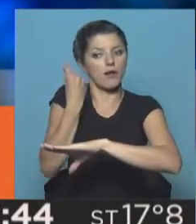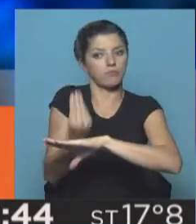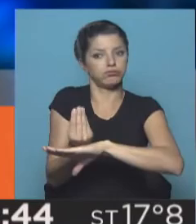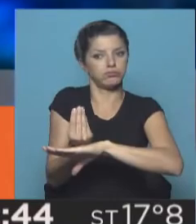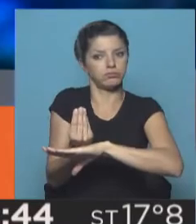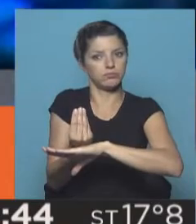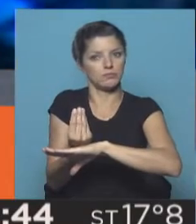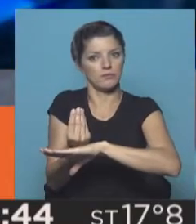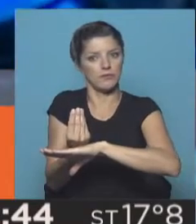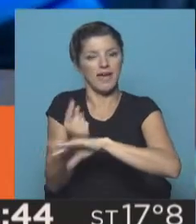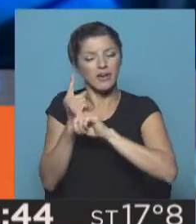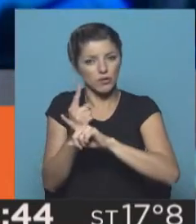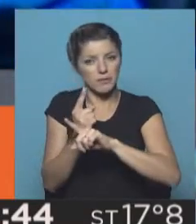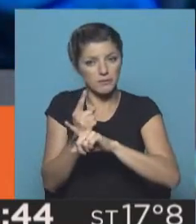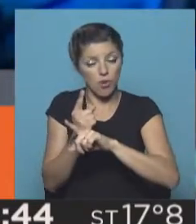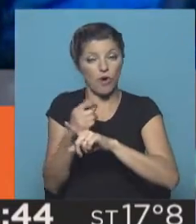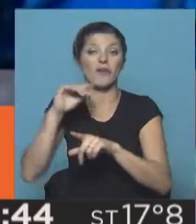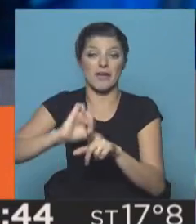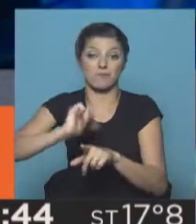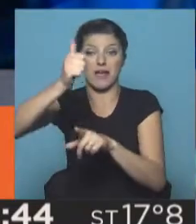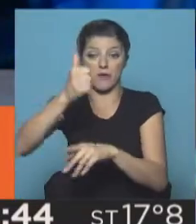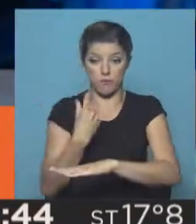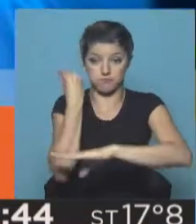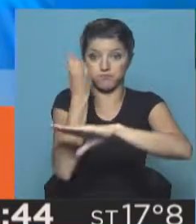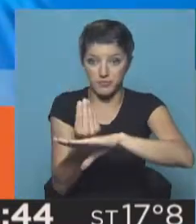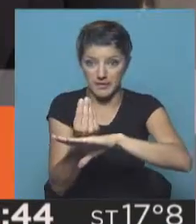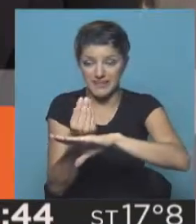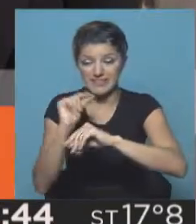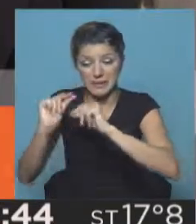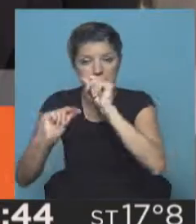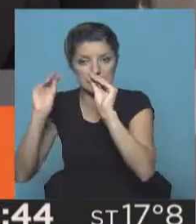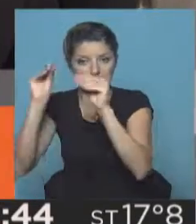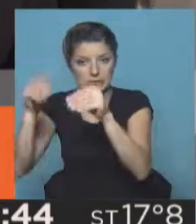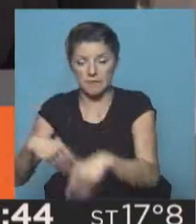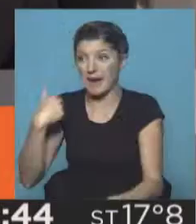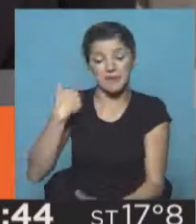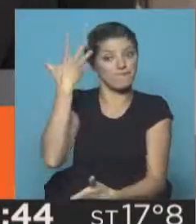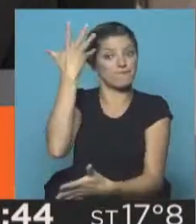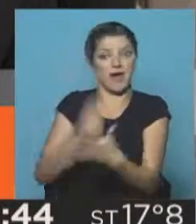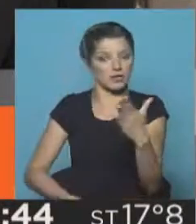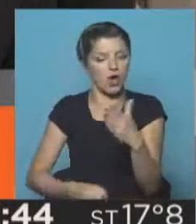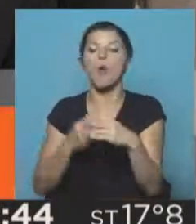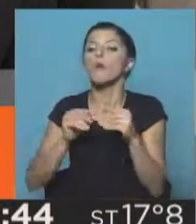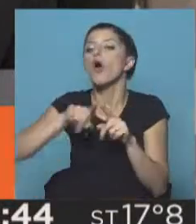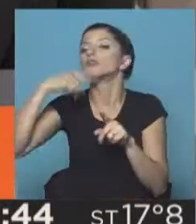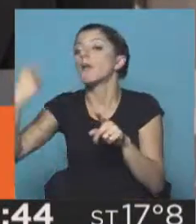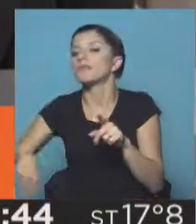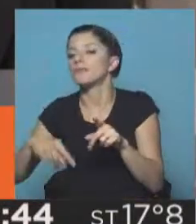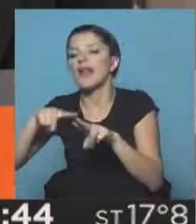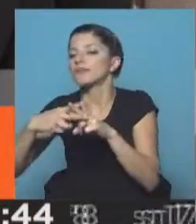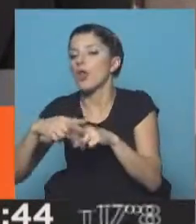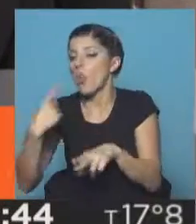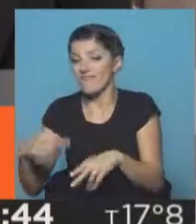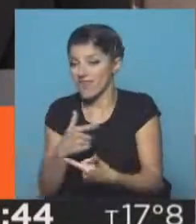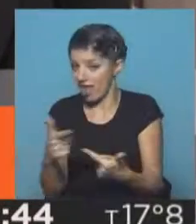el instrumento que lo llevó al Palacio del Planalto, que fue un error, a mi manera de ver, garrafal, porque él no tenía otros recursos, ¿verdad? Y entonces